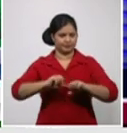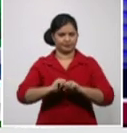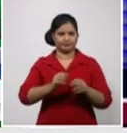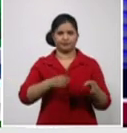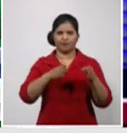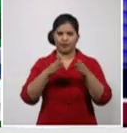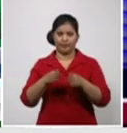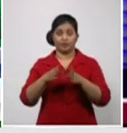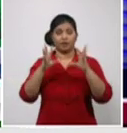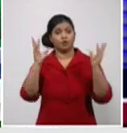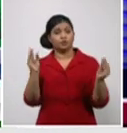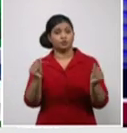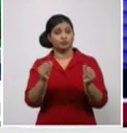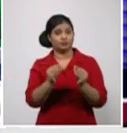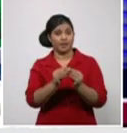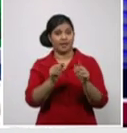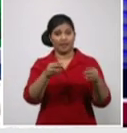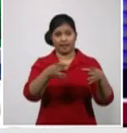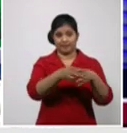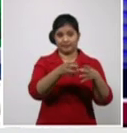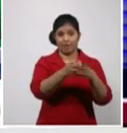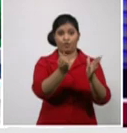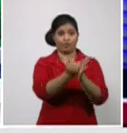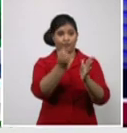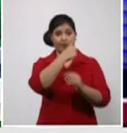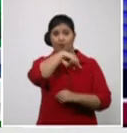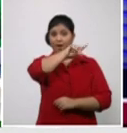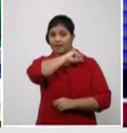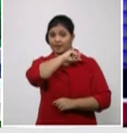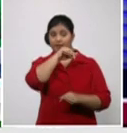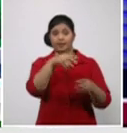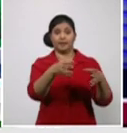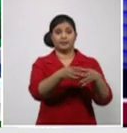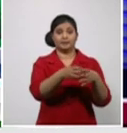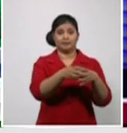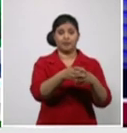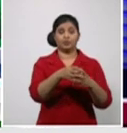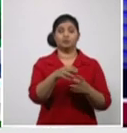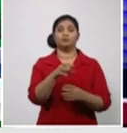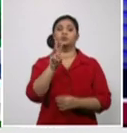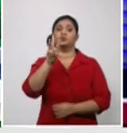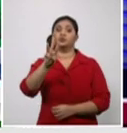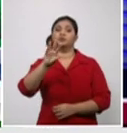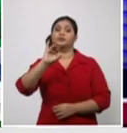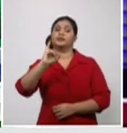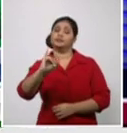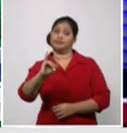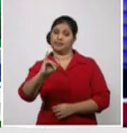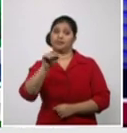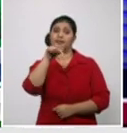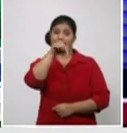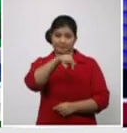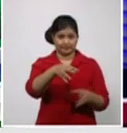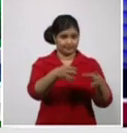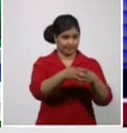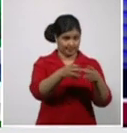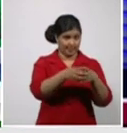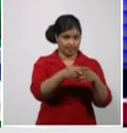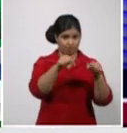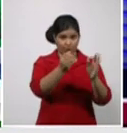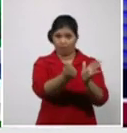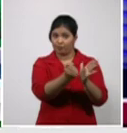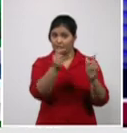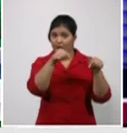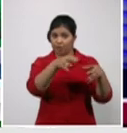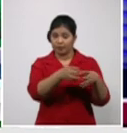día, 36, fíjense, son 20 importados, pero 36 de los casos del día están